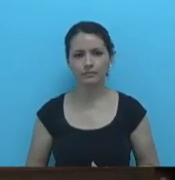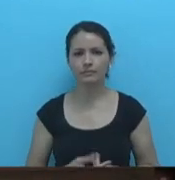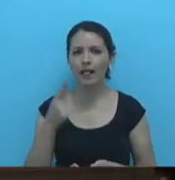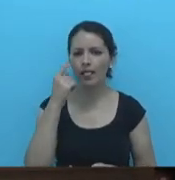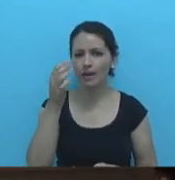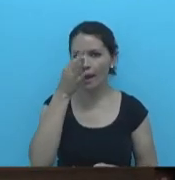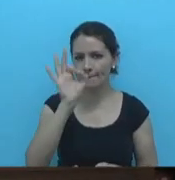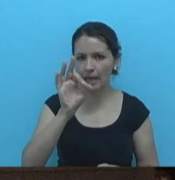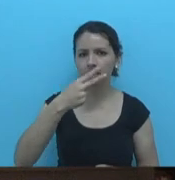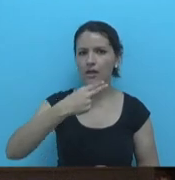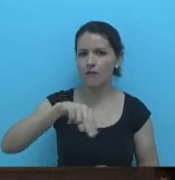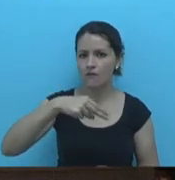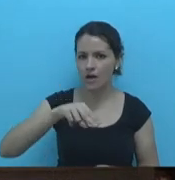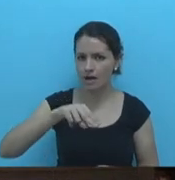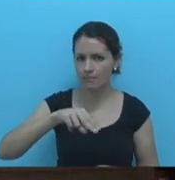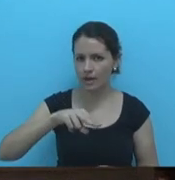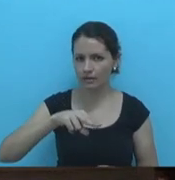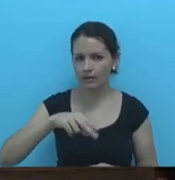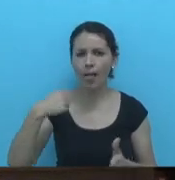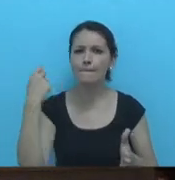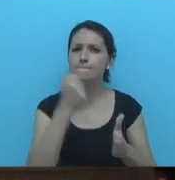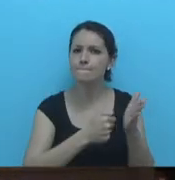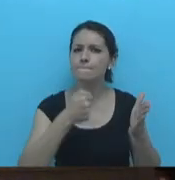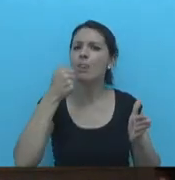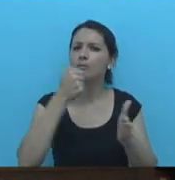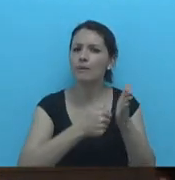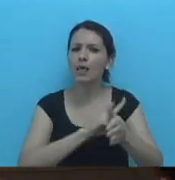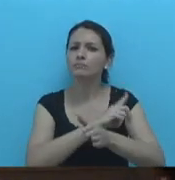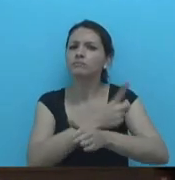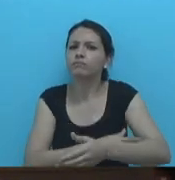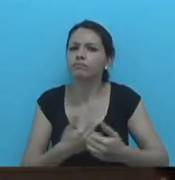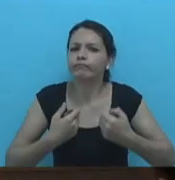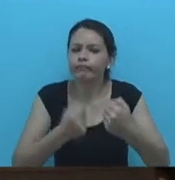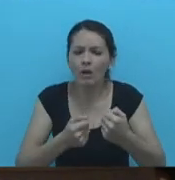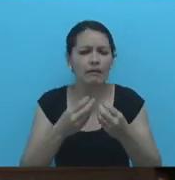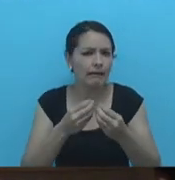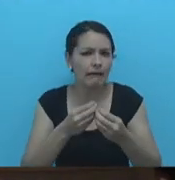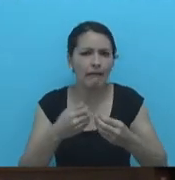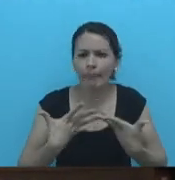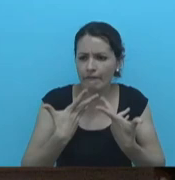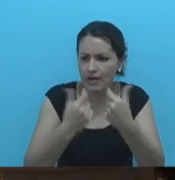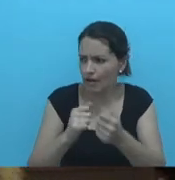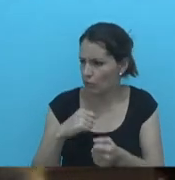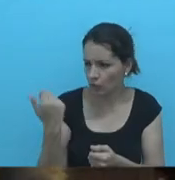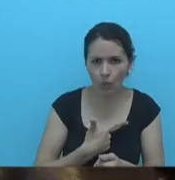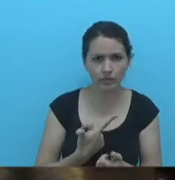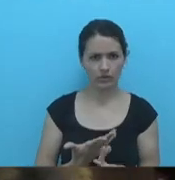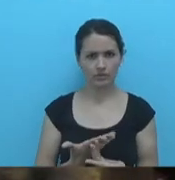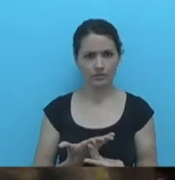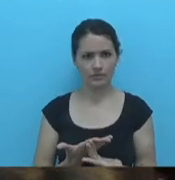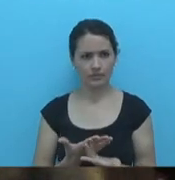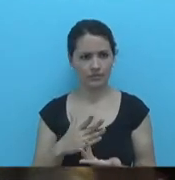noviembre, es que pelear por la soberanía necesariamente tiene que ser defender lo nuestro. ¿Cómo defendemos